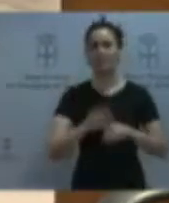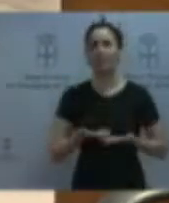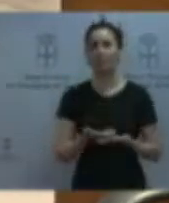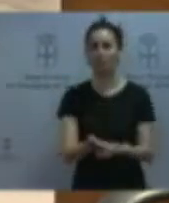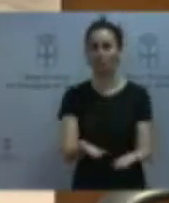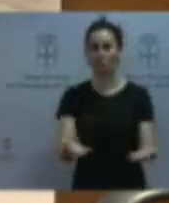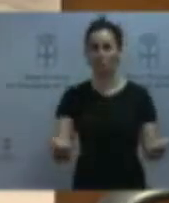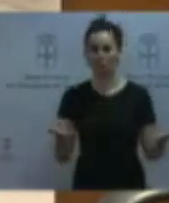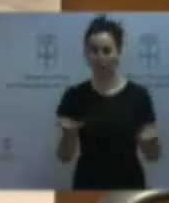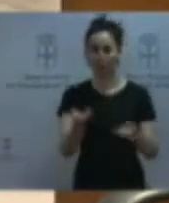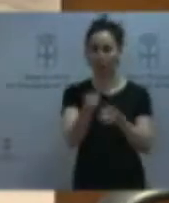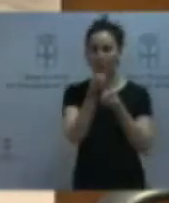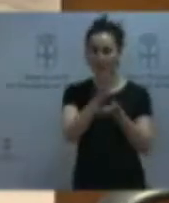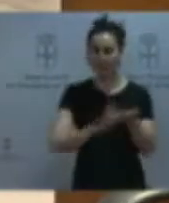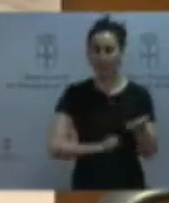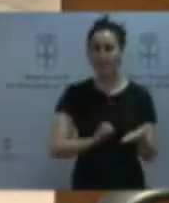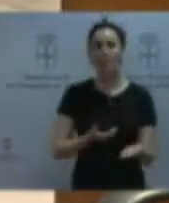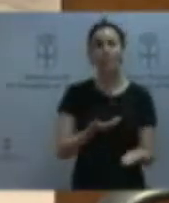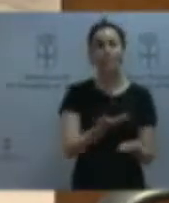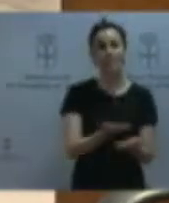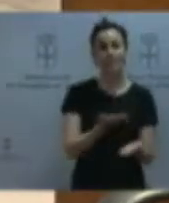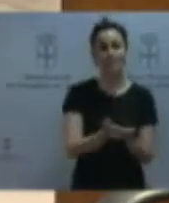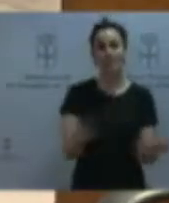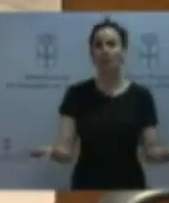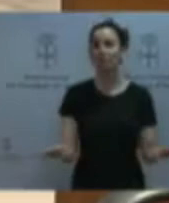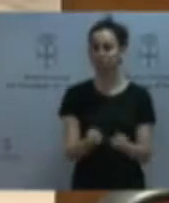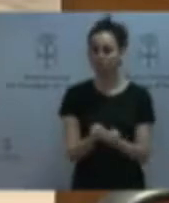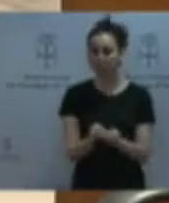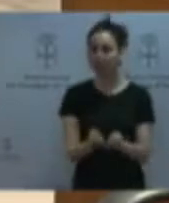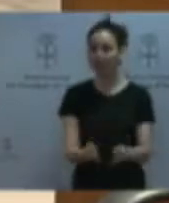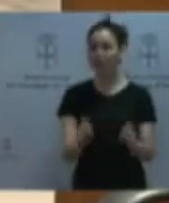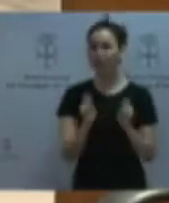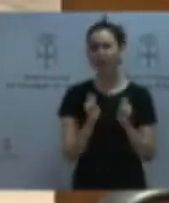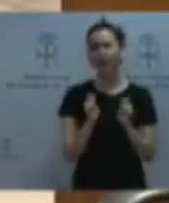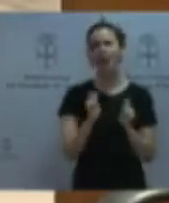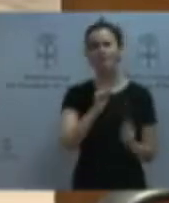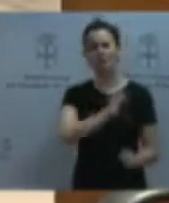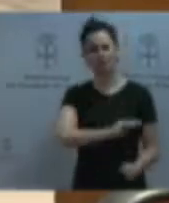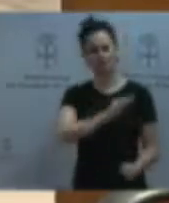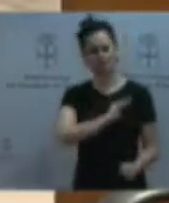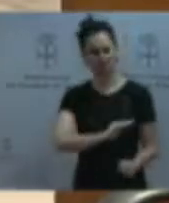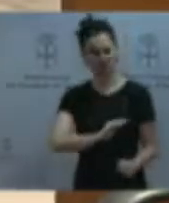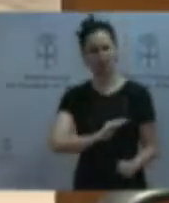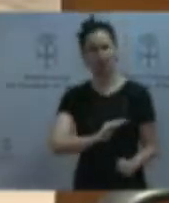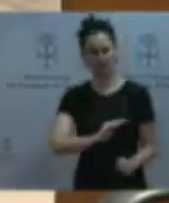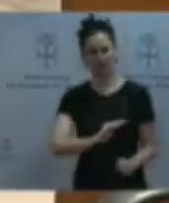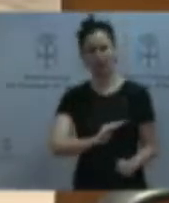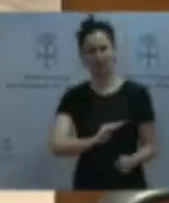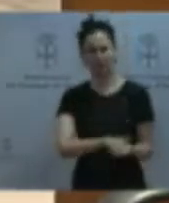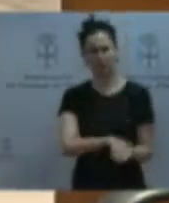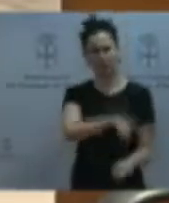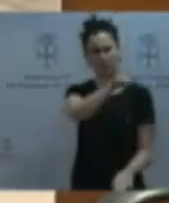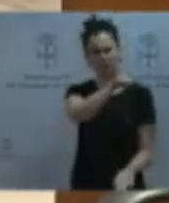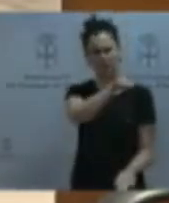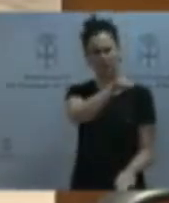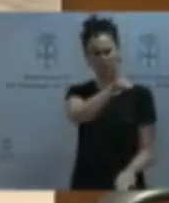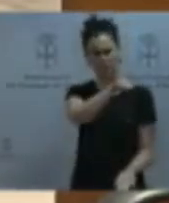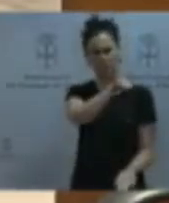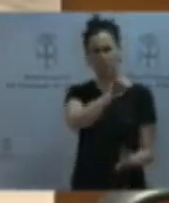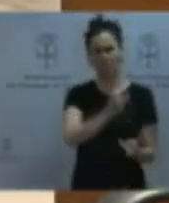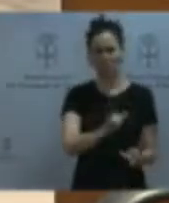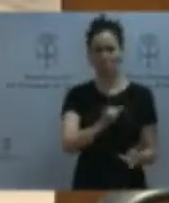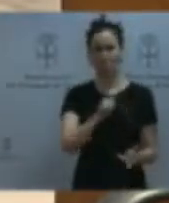conjunto suponía un volumen bastante importante de documentos que normalmente a las comisiones de valoración, en